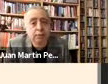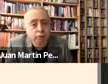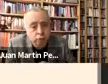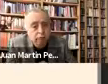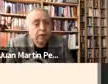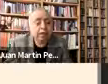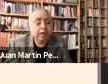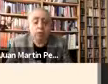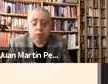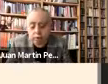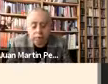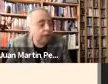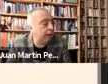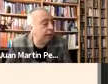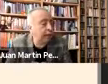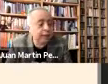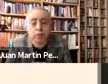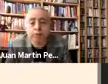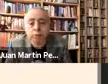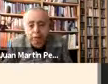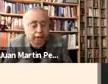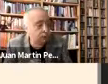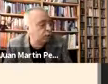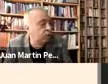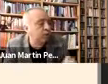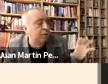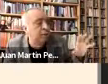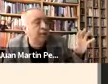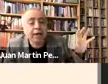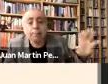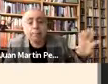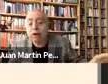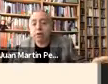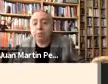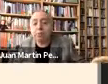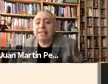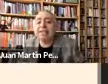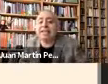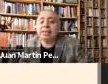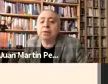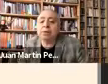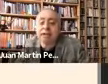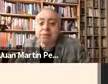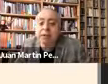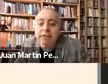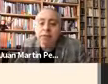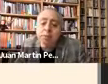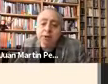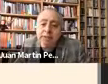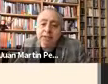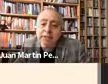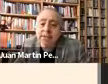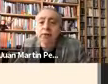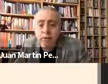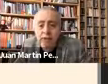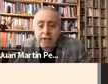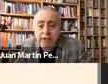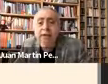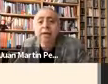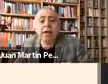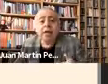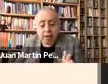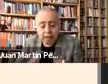de la convención y muchos de los instrumentos en el caso de bolivia pero algo muy importante es que tenemos que respetar su privacidad y su